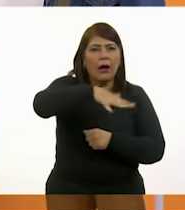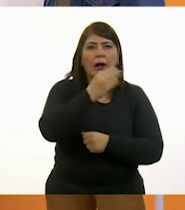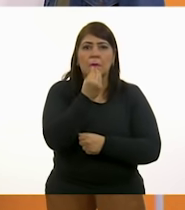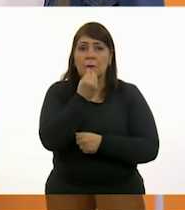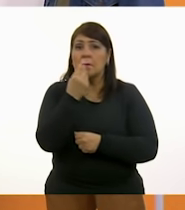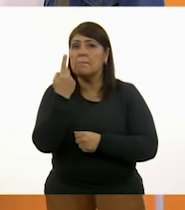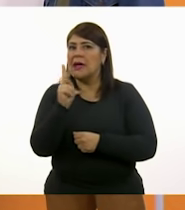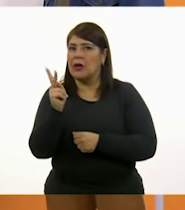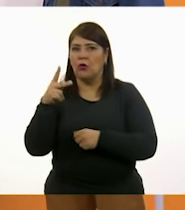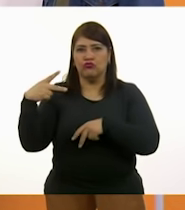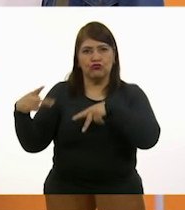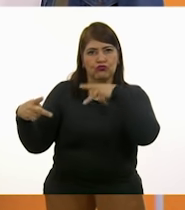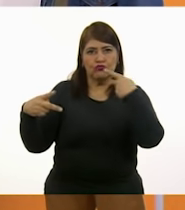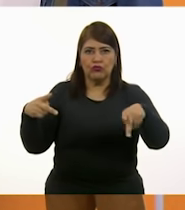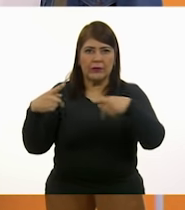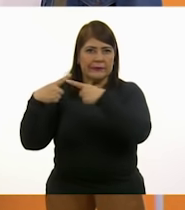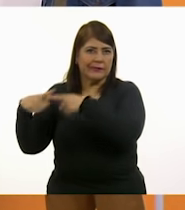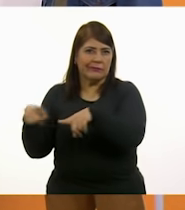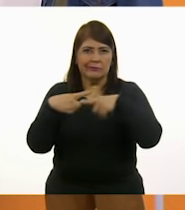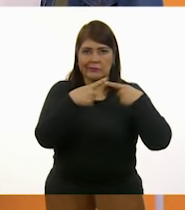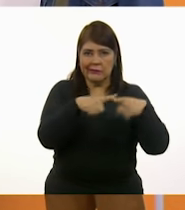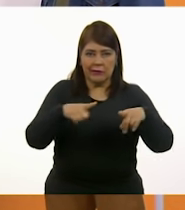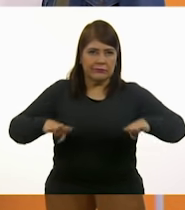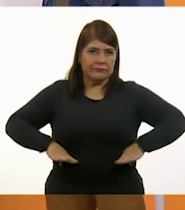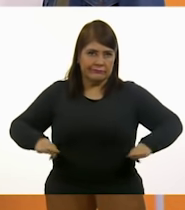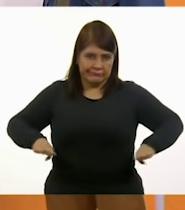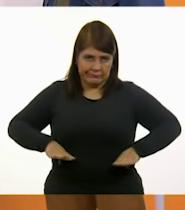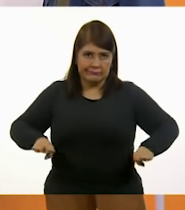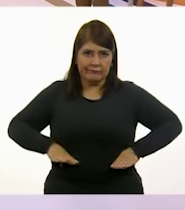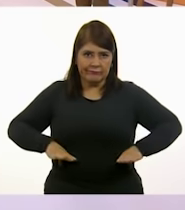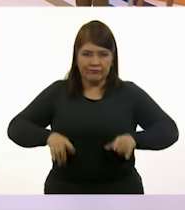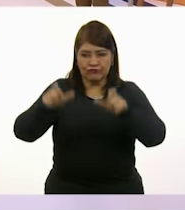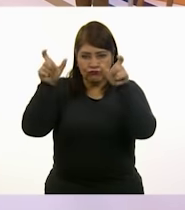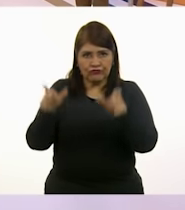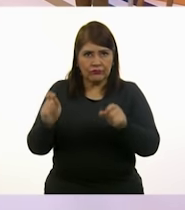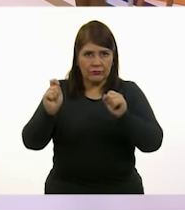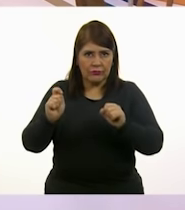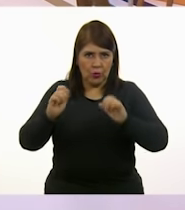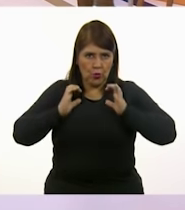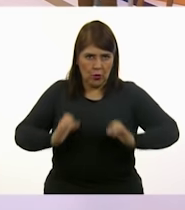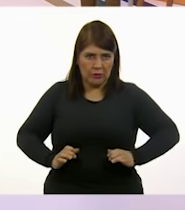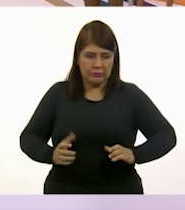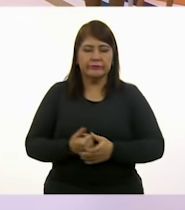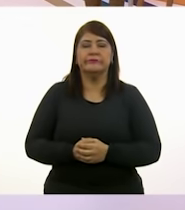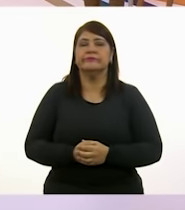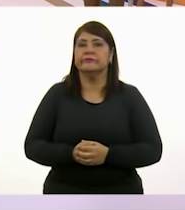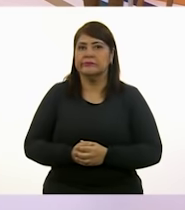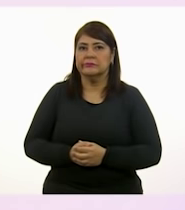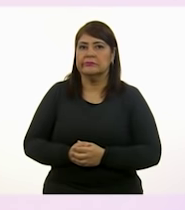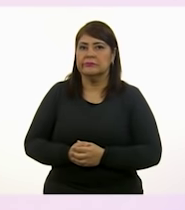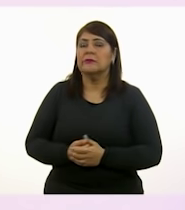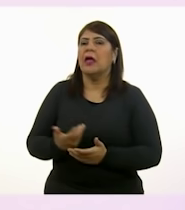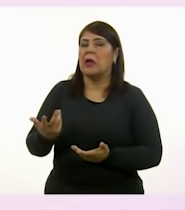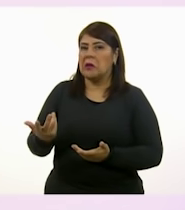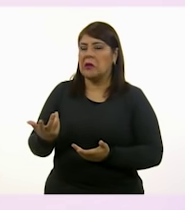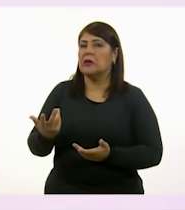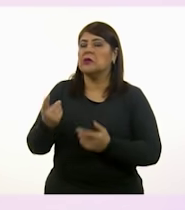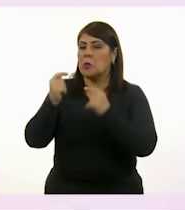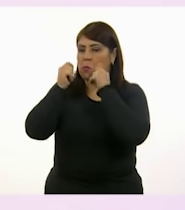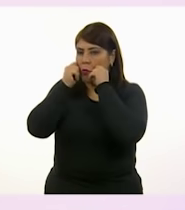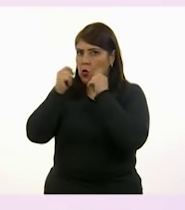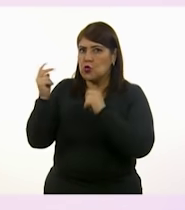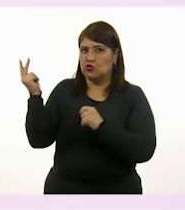cada uno lo va a hacer de acuerdo a sus características físicas, Pepe Bien, aunque caminen